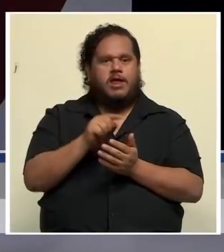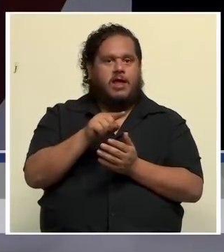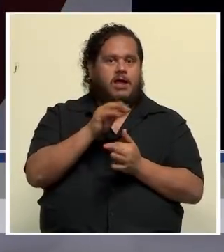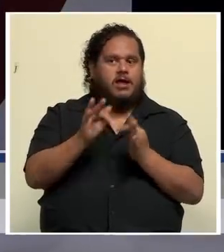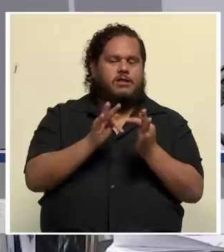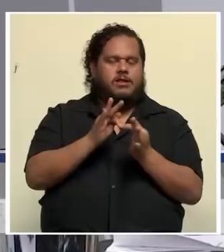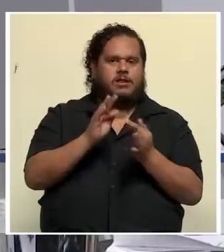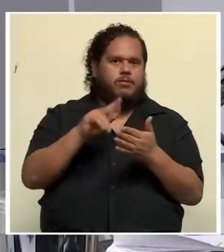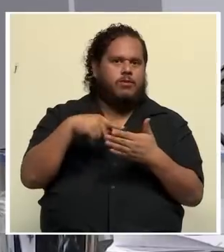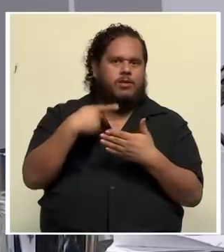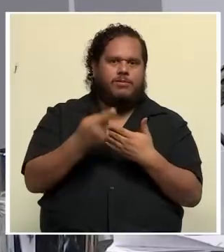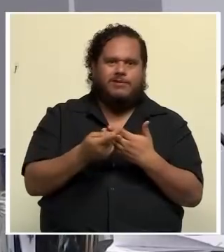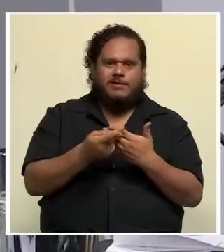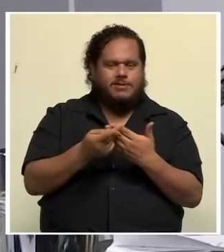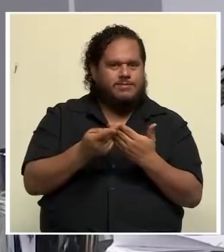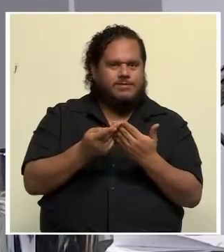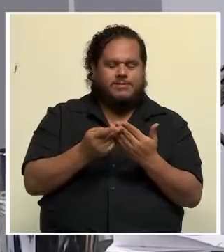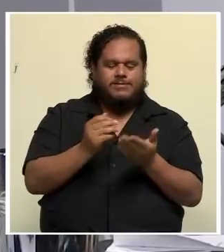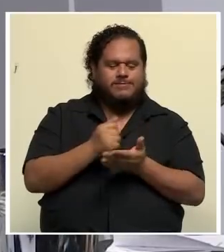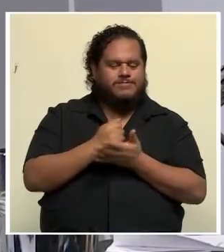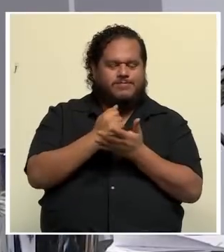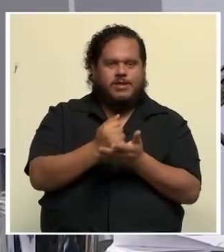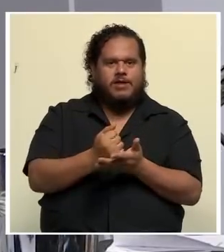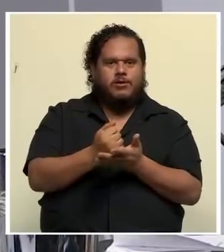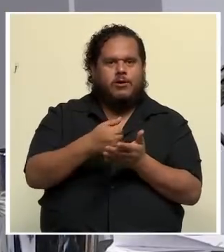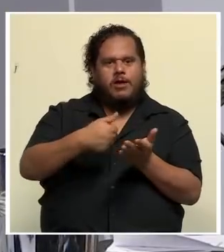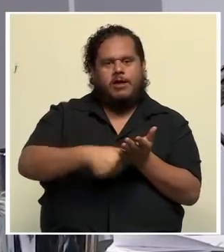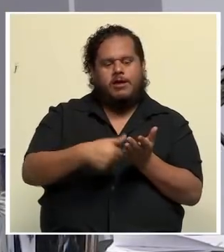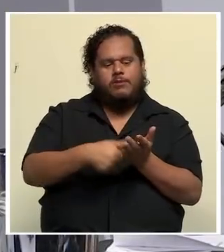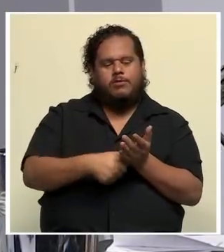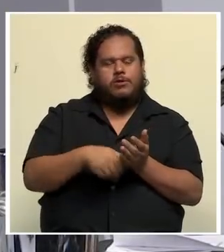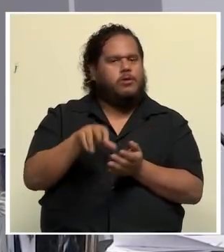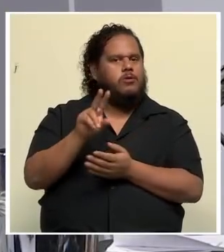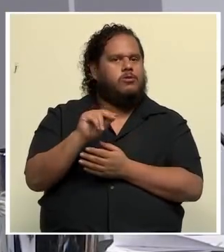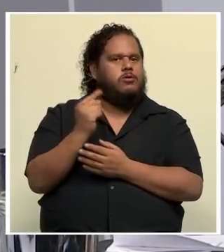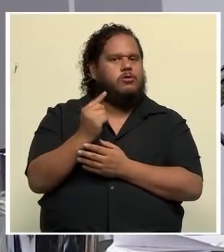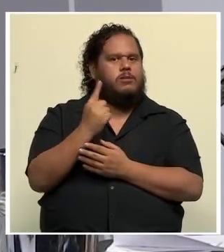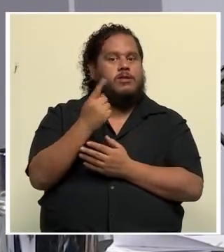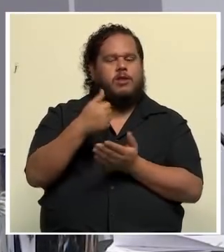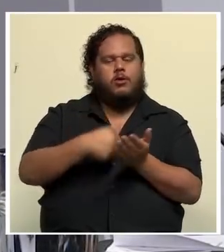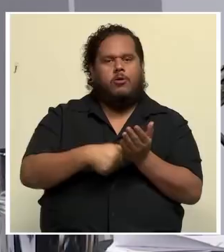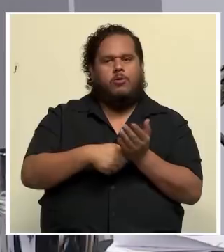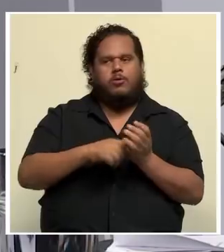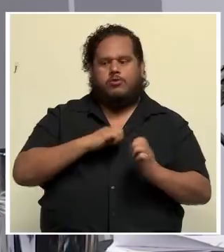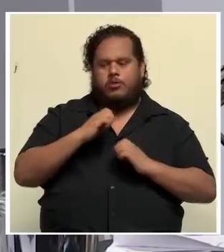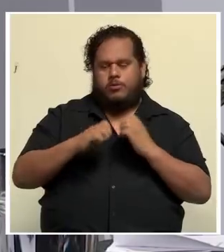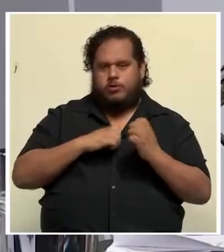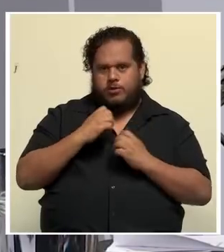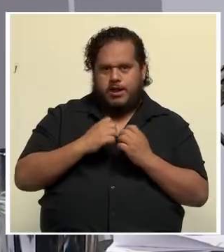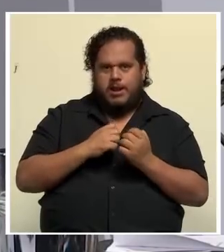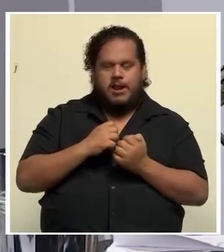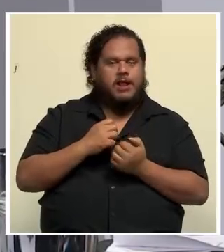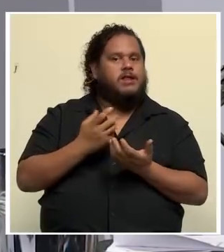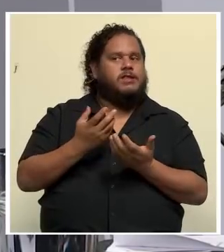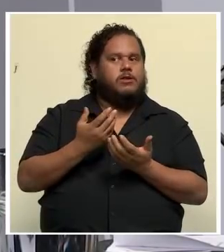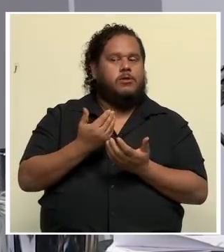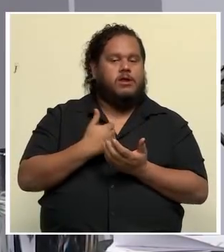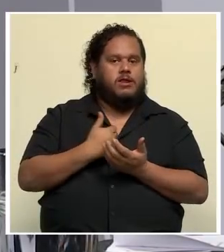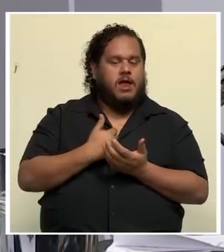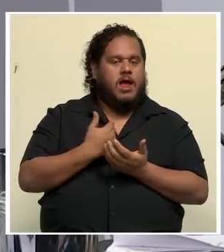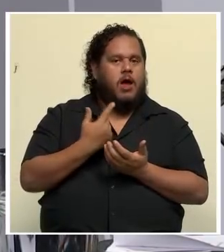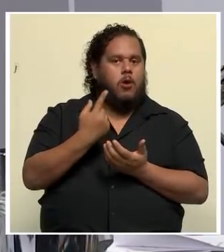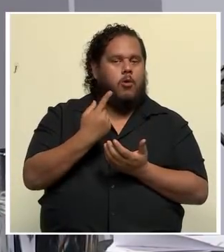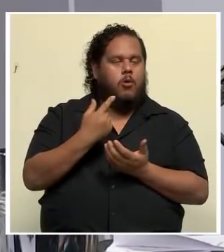de programa que ayuda a que el voto sea no solamente un voto emocional, sino que también un